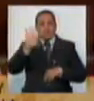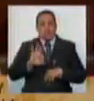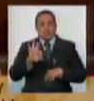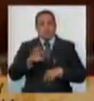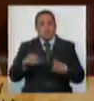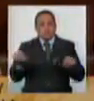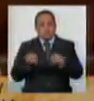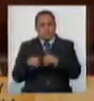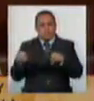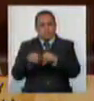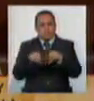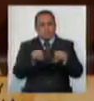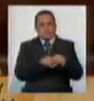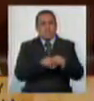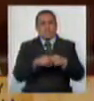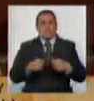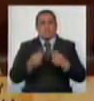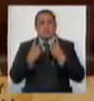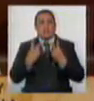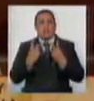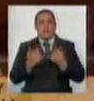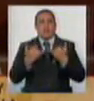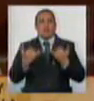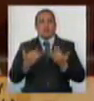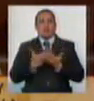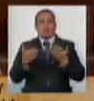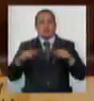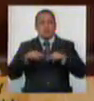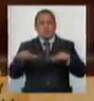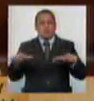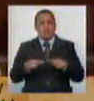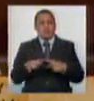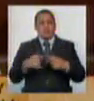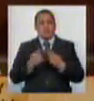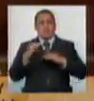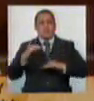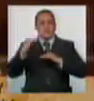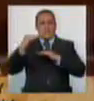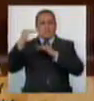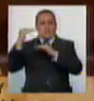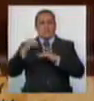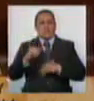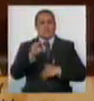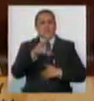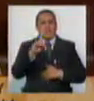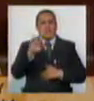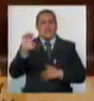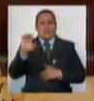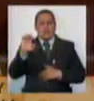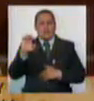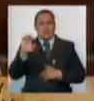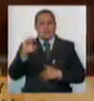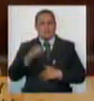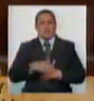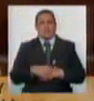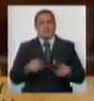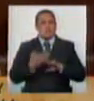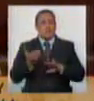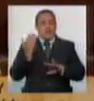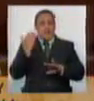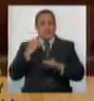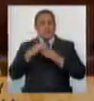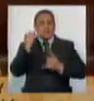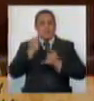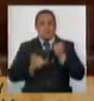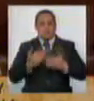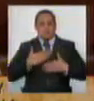conexiones se encuentran en los estratos socioeconómicos C, D y E. Antes del término